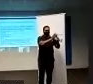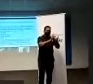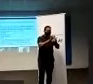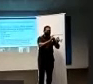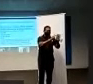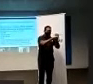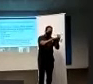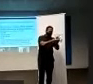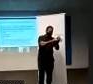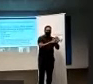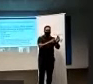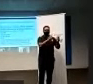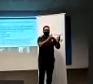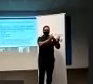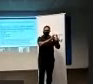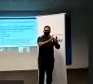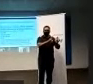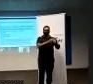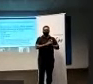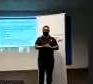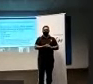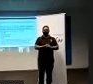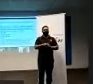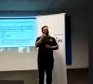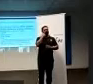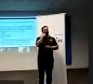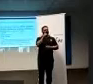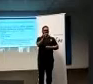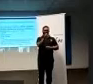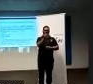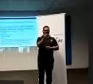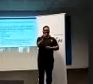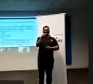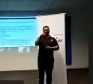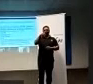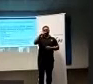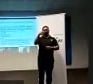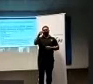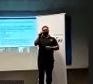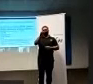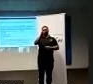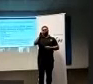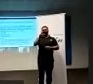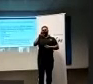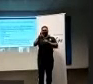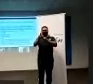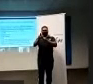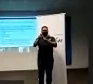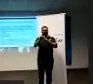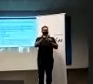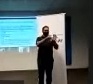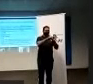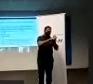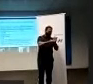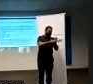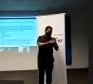años de edad, se demostró niveles similares de eficacia, pero en esta oportunidad el grupo fue limitado y el tamaño de